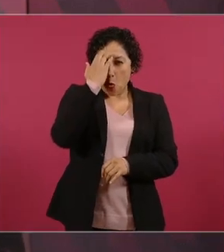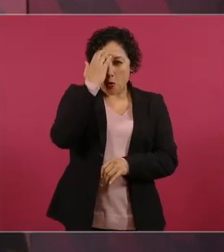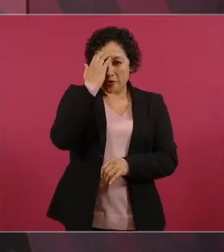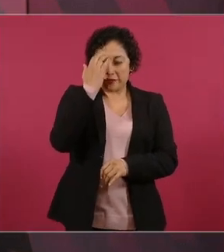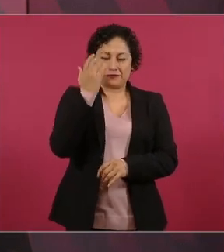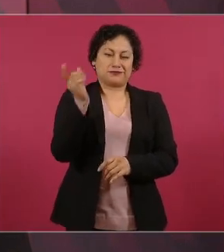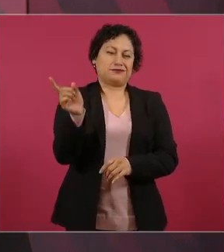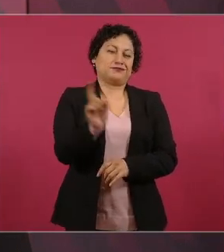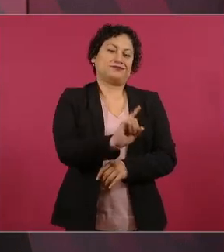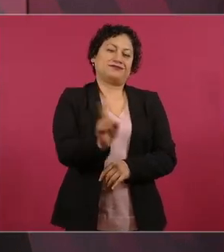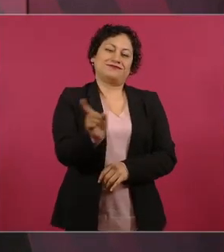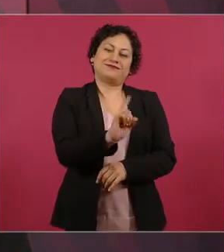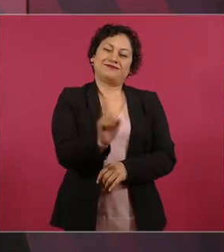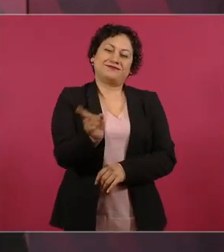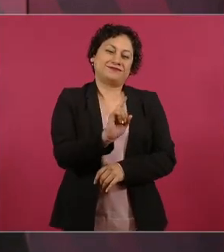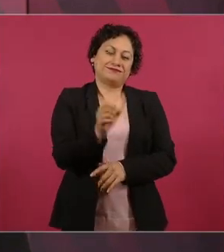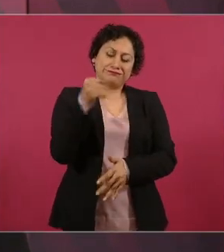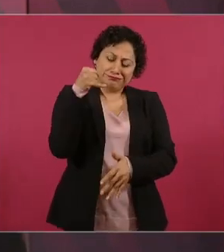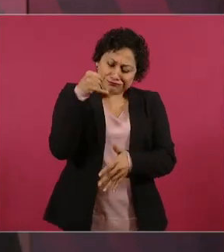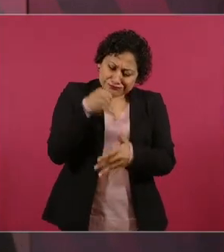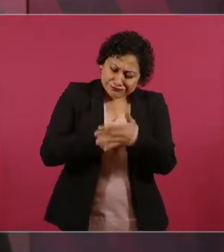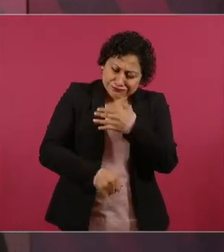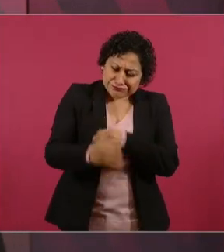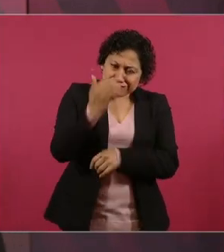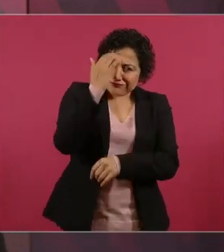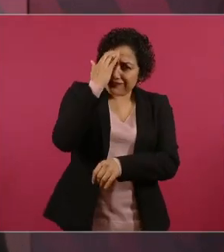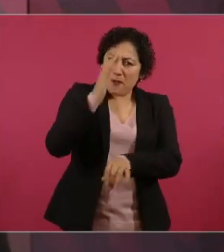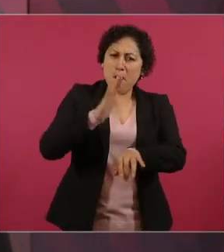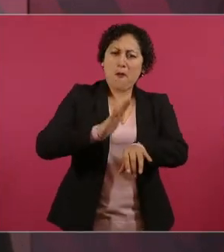la grandeza cultural de México.